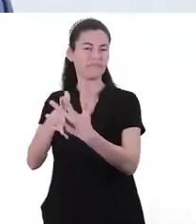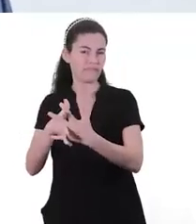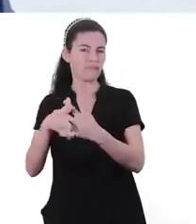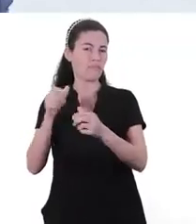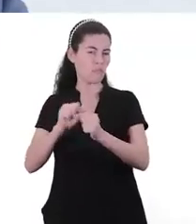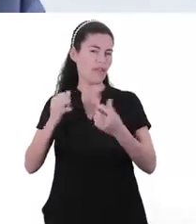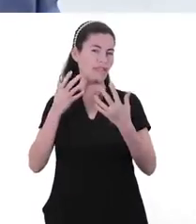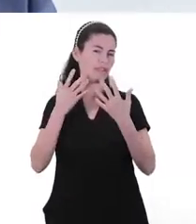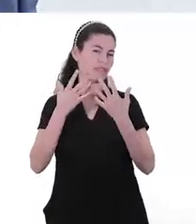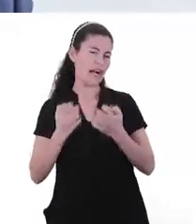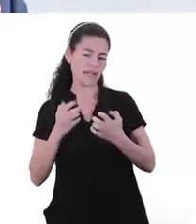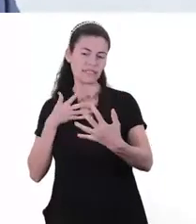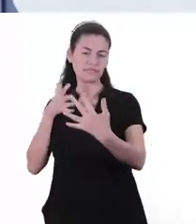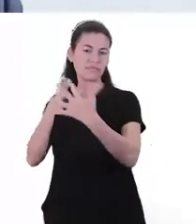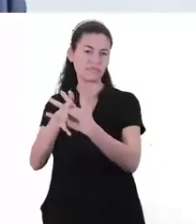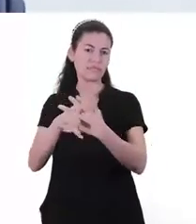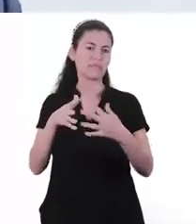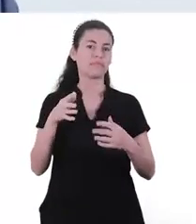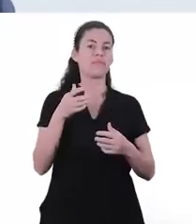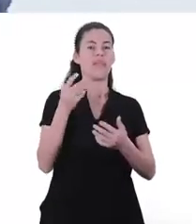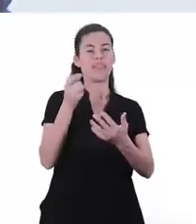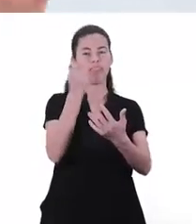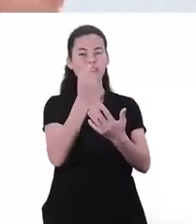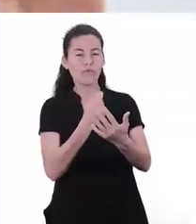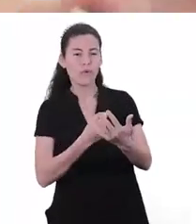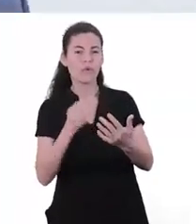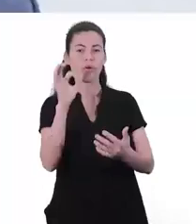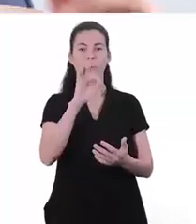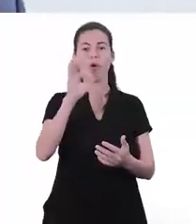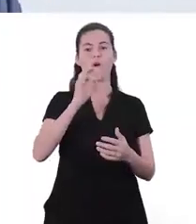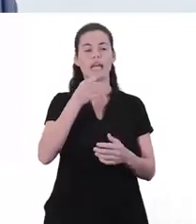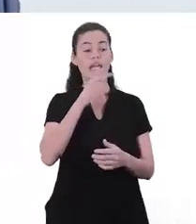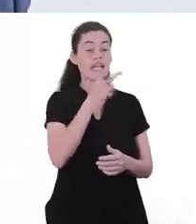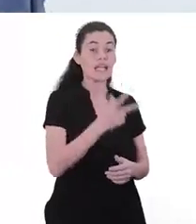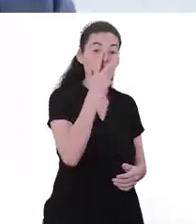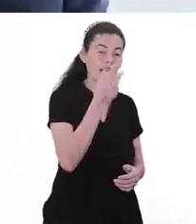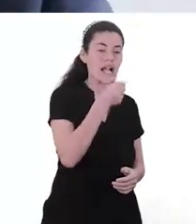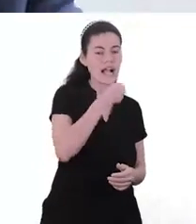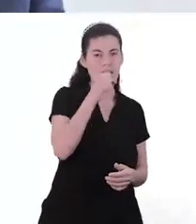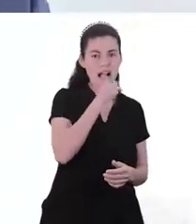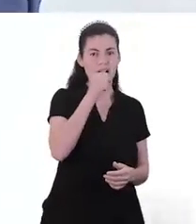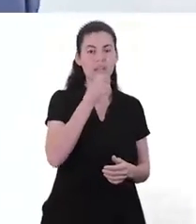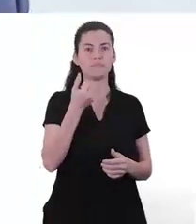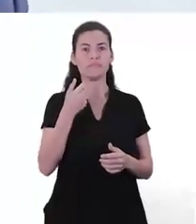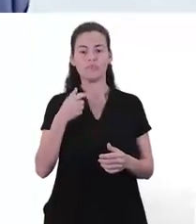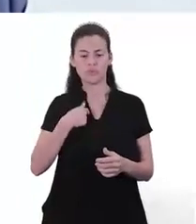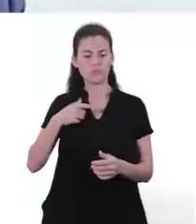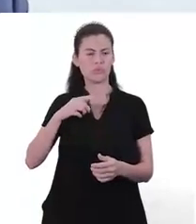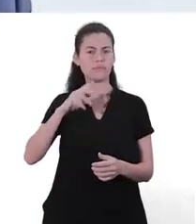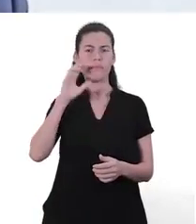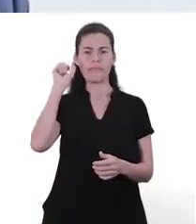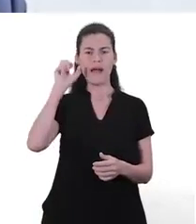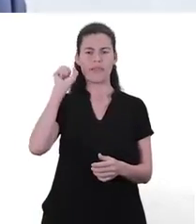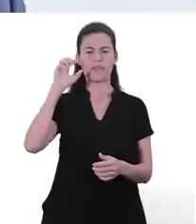tipo de arte, a partir de ahí dice, bueno, mi hijo tiene que dibujar, bueno, mi hija tiene que cantar, ella tiene talento para, como que le buscamos